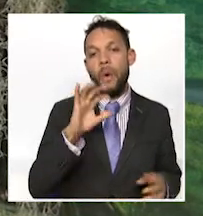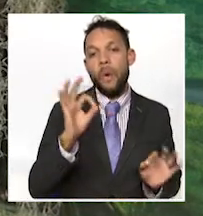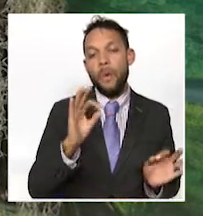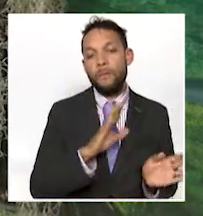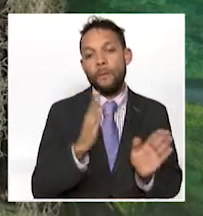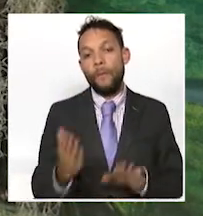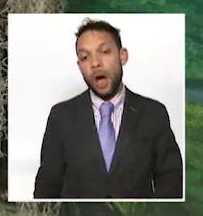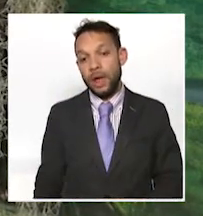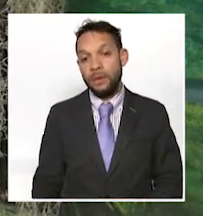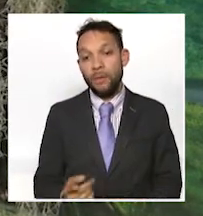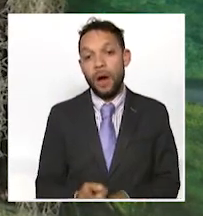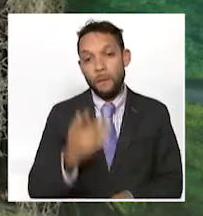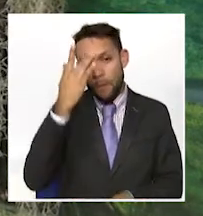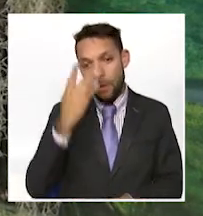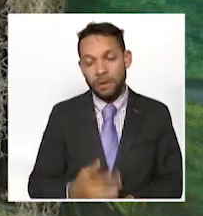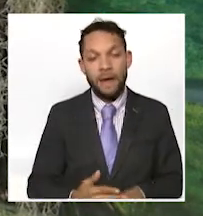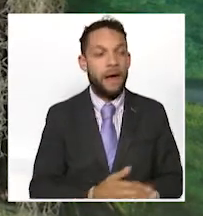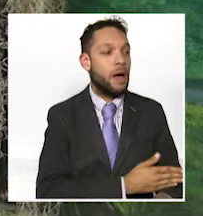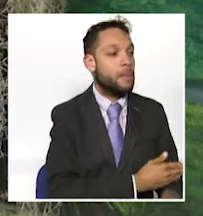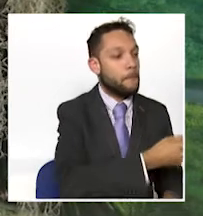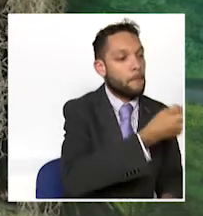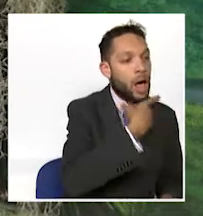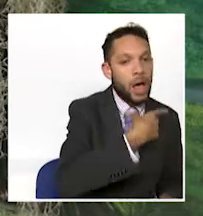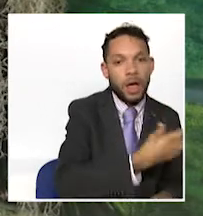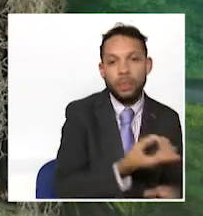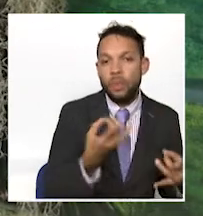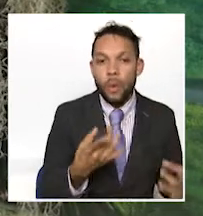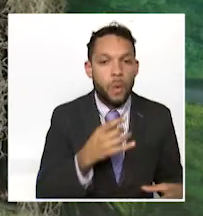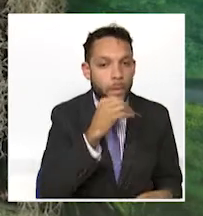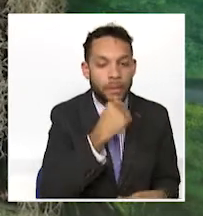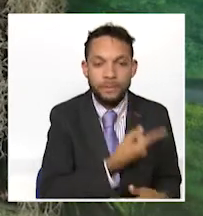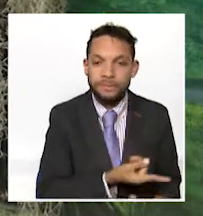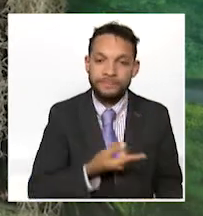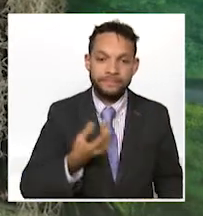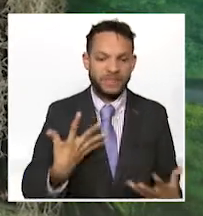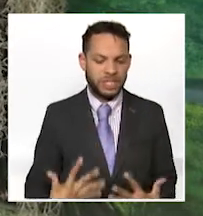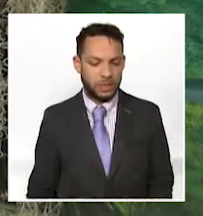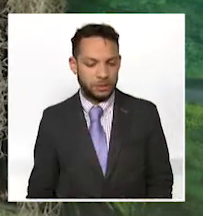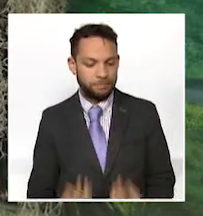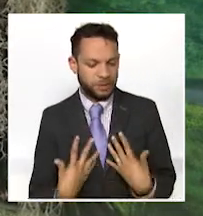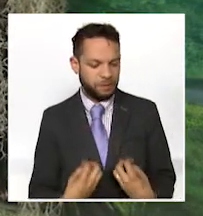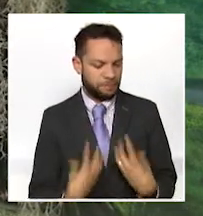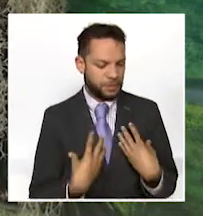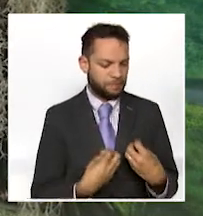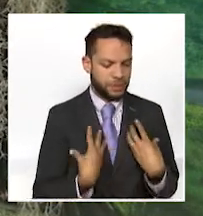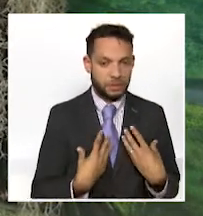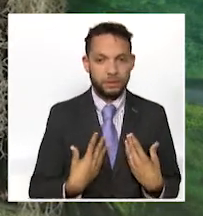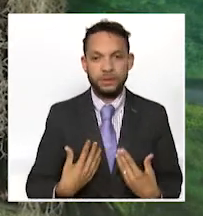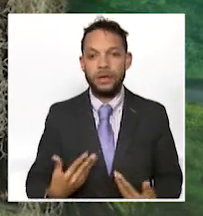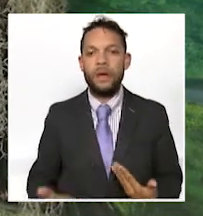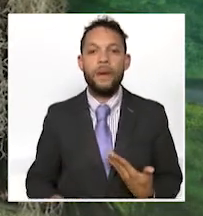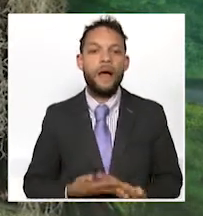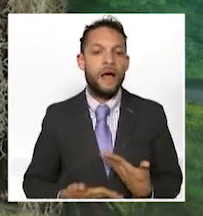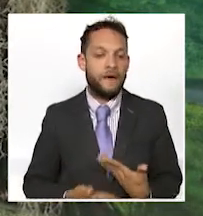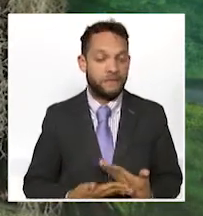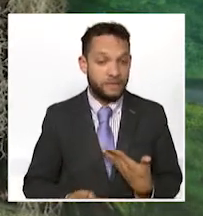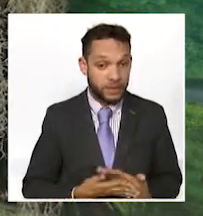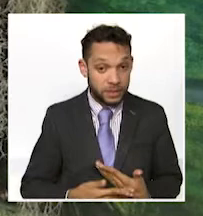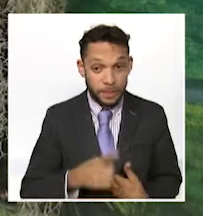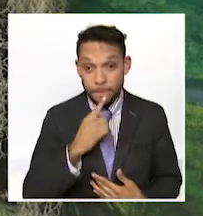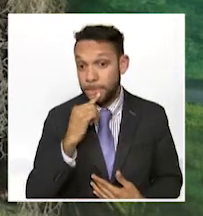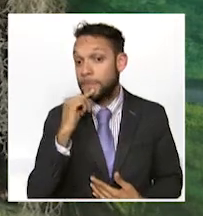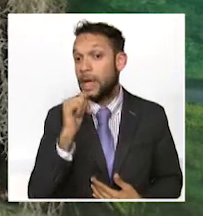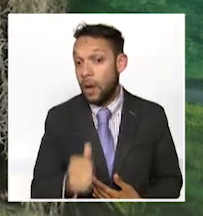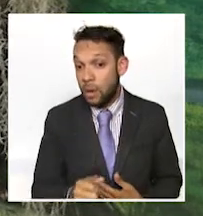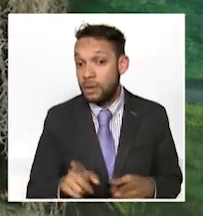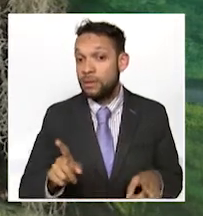se muere porque se tomó una pasta que le quitó el dolor, pero la infección y todo eso sigue haciendo estragos. Ni qué decir las